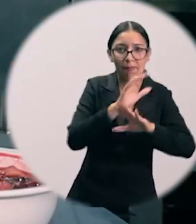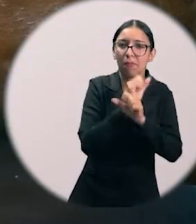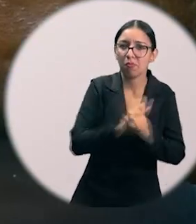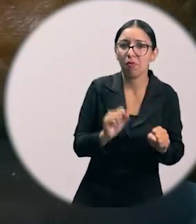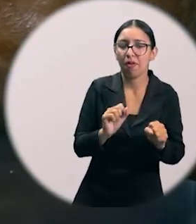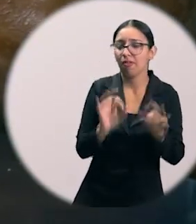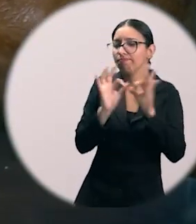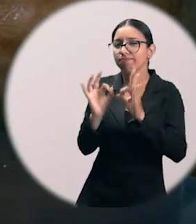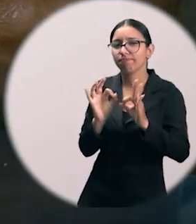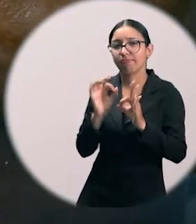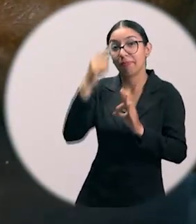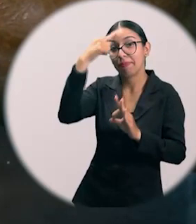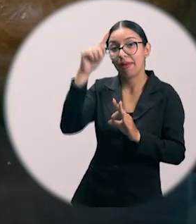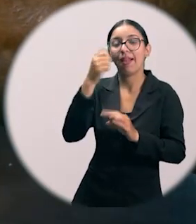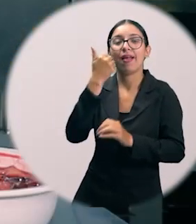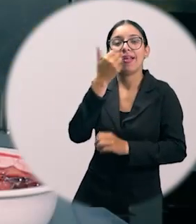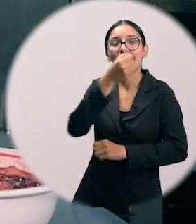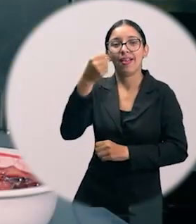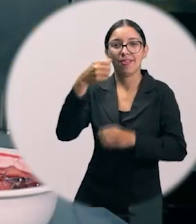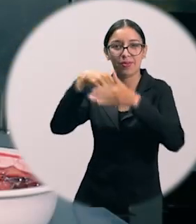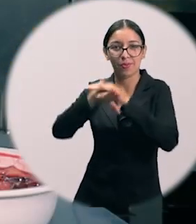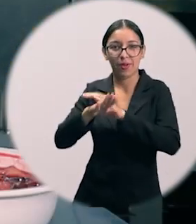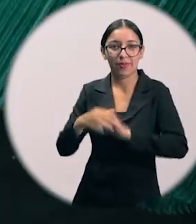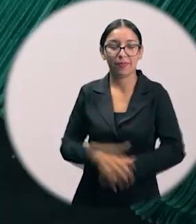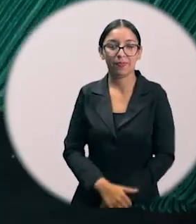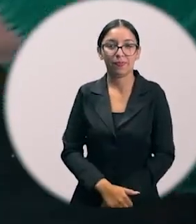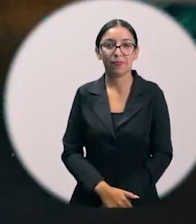listo en la heladera.